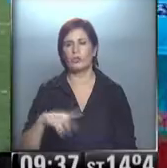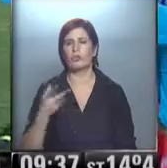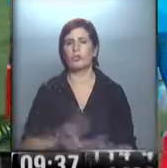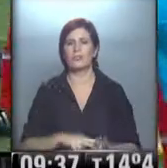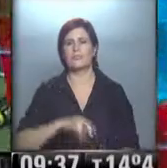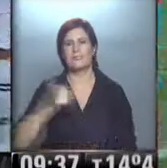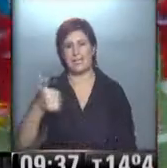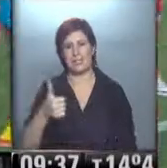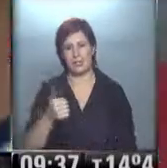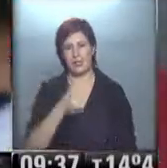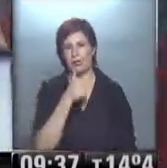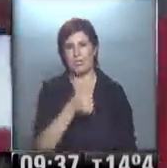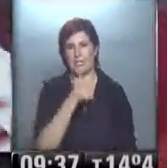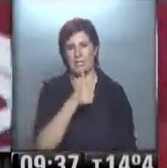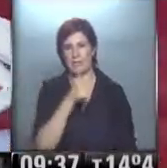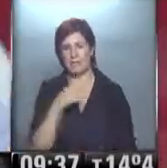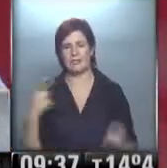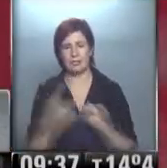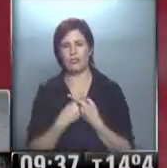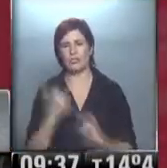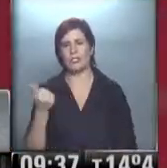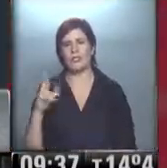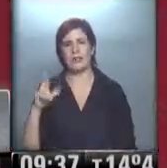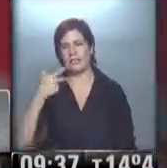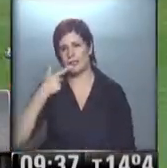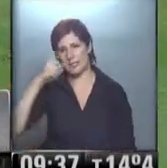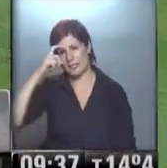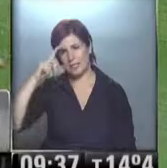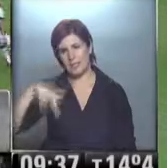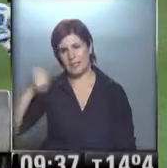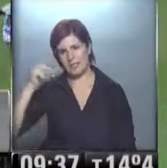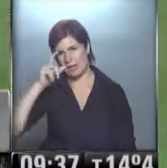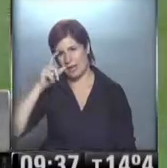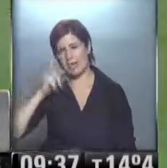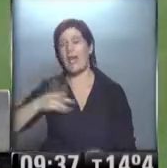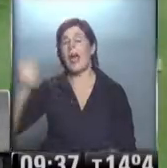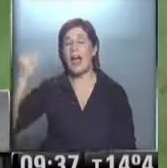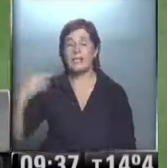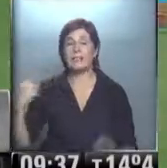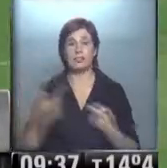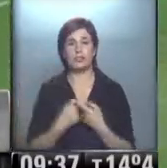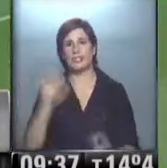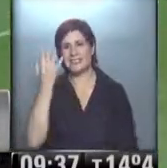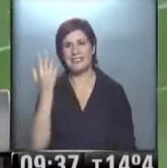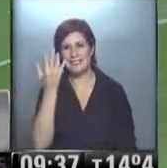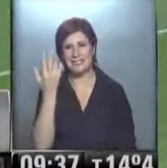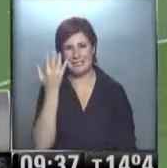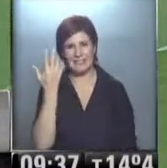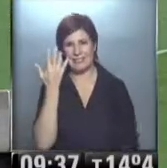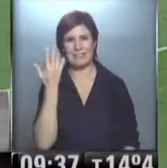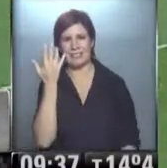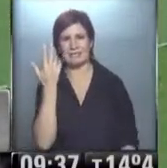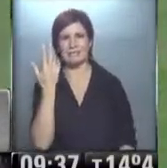de Quilmes. En este caso, recordás que le había ganado a Tigre el último fin de semana. Esto de alimentar el mito.